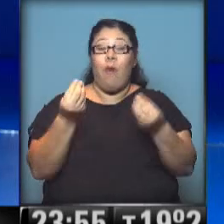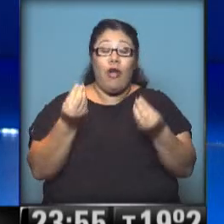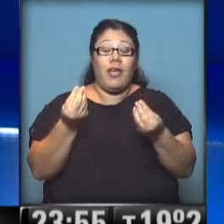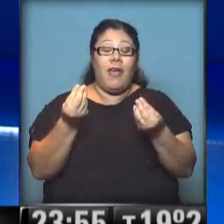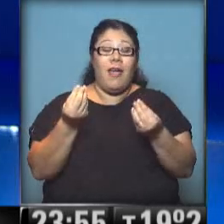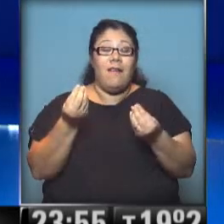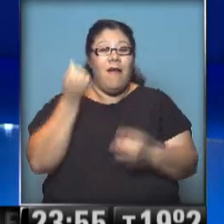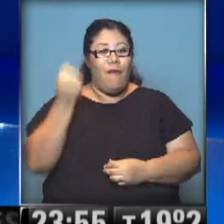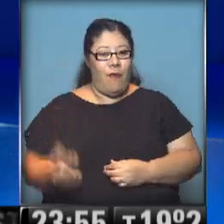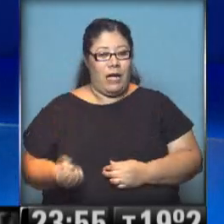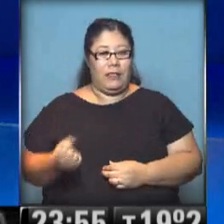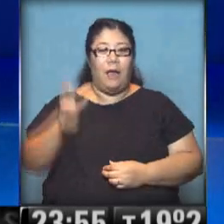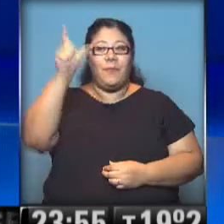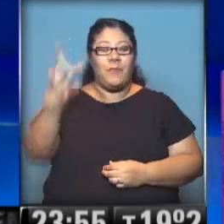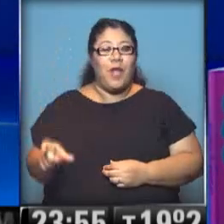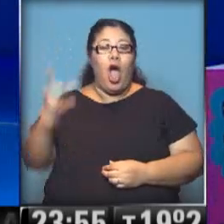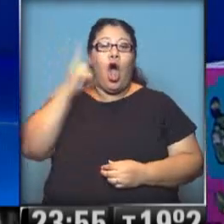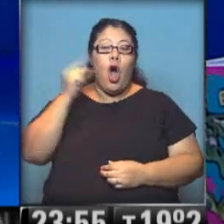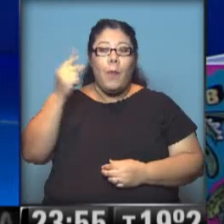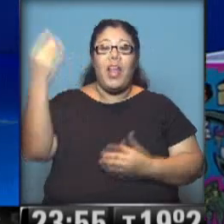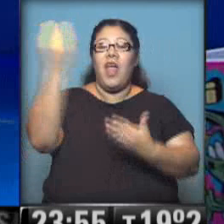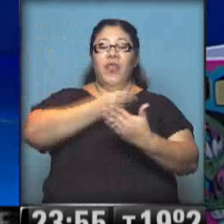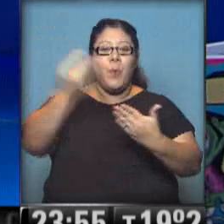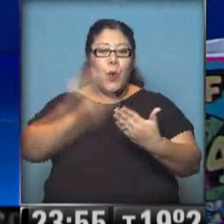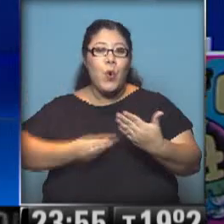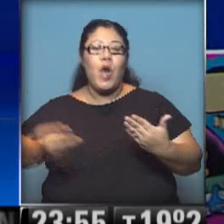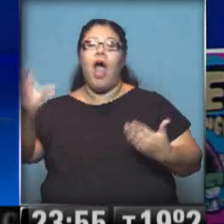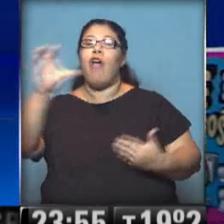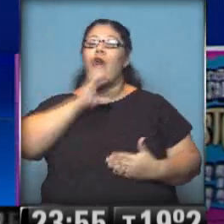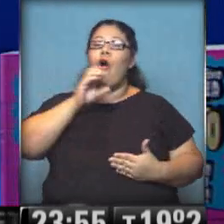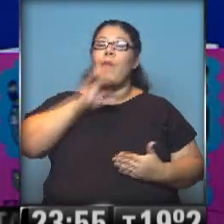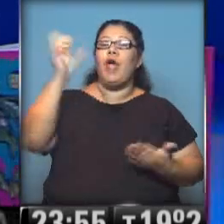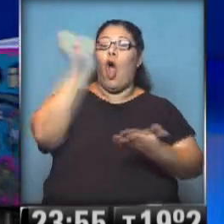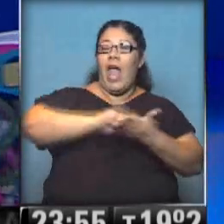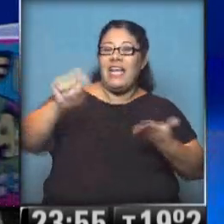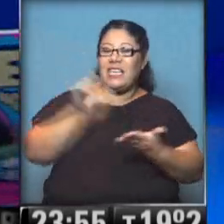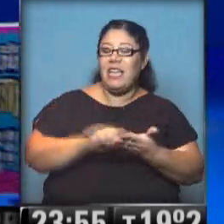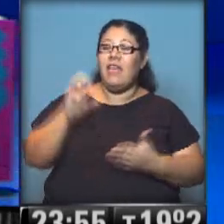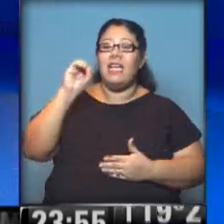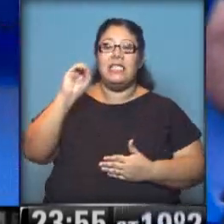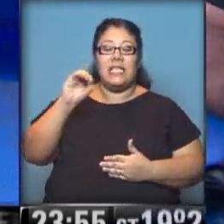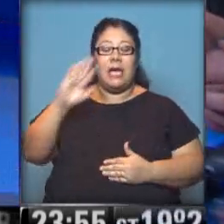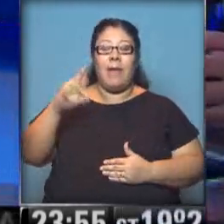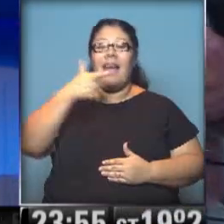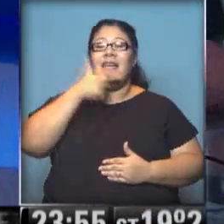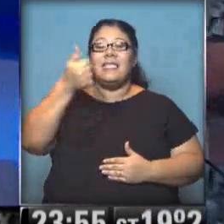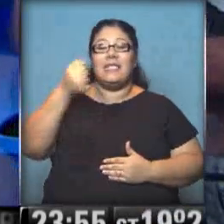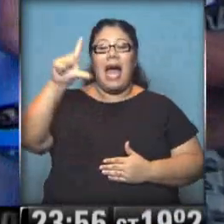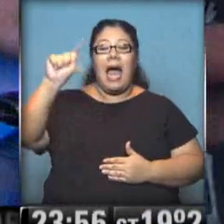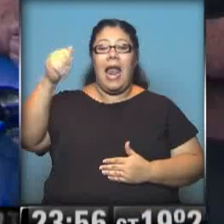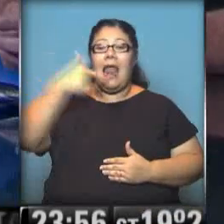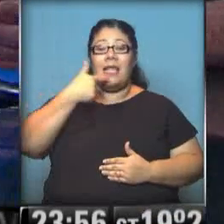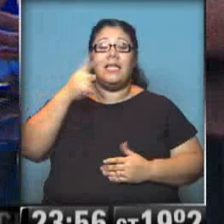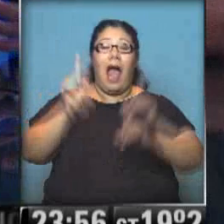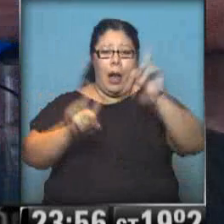tipo es dibujante, historietista, humorista, guionista. Es Gustavo Salas, se encuentra con nosotros. Muchos de ustedes lo